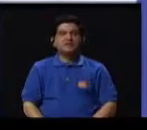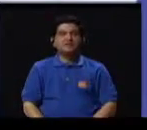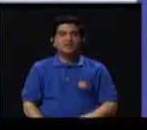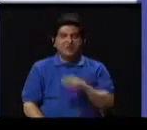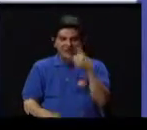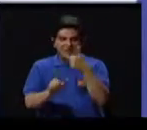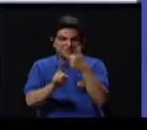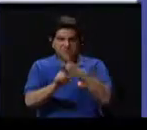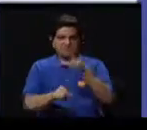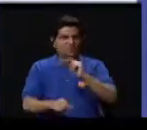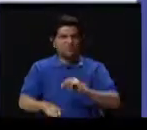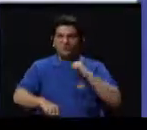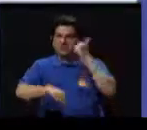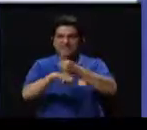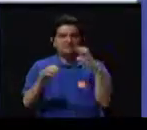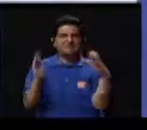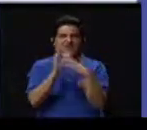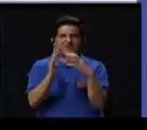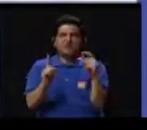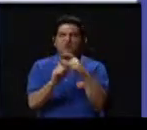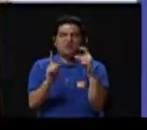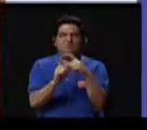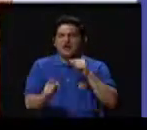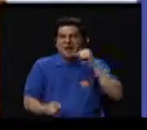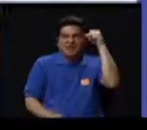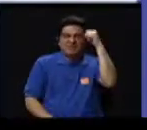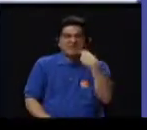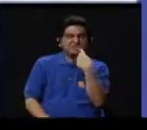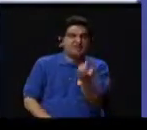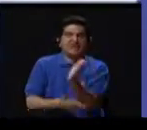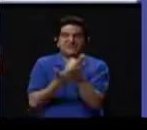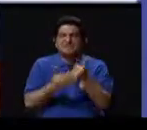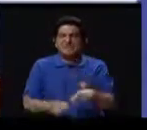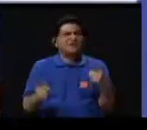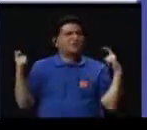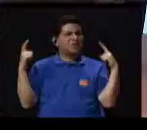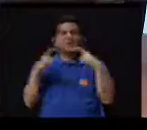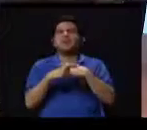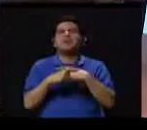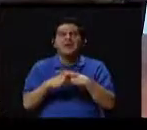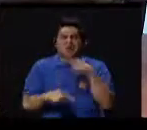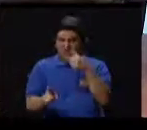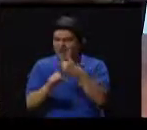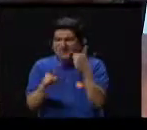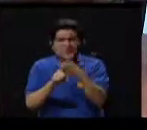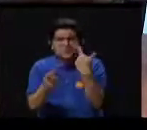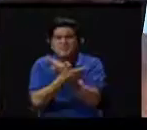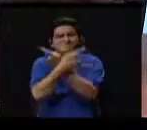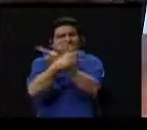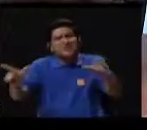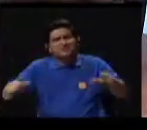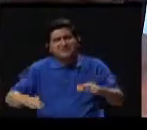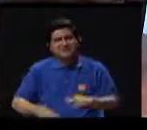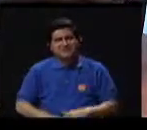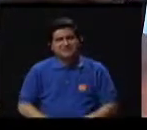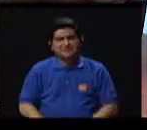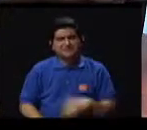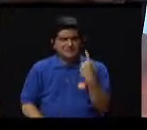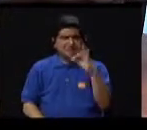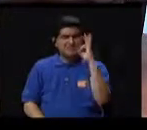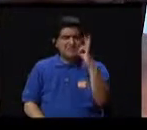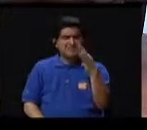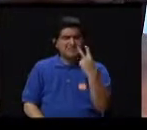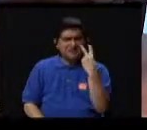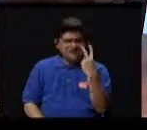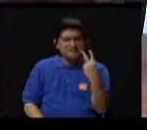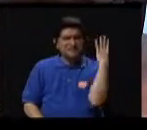ellos. Si no les ponemos un guión con un montón de palabras de adultos para que digan una cosa complicadísima, que sean ellos, que sean espontáneos. Siempre